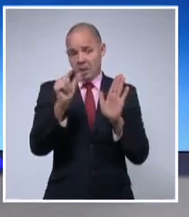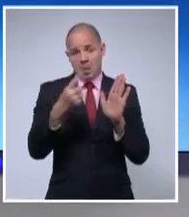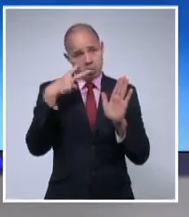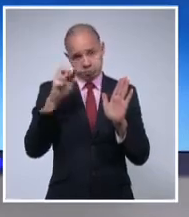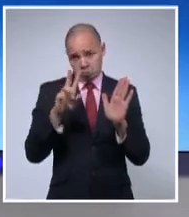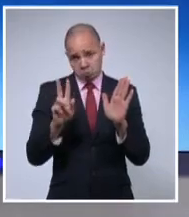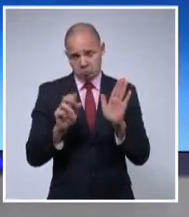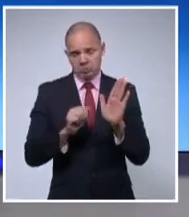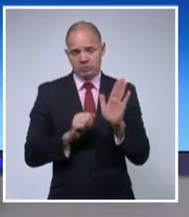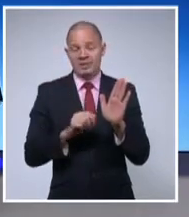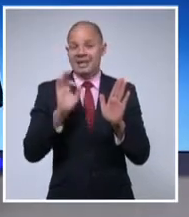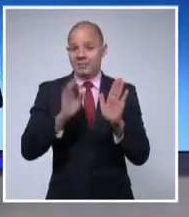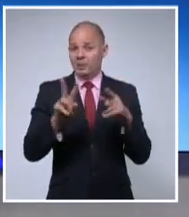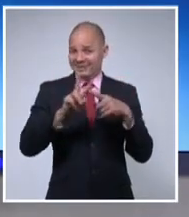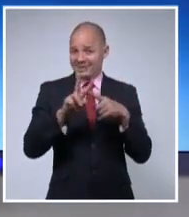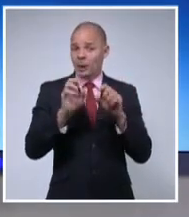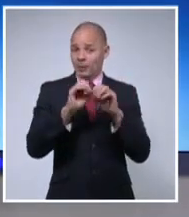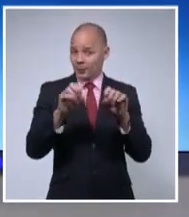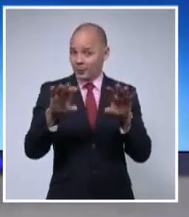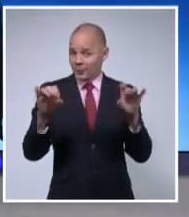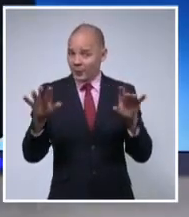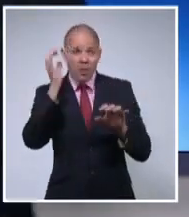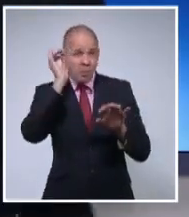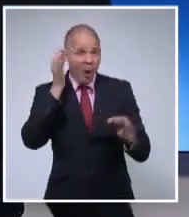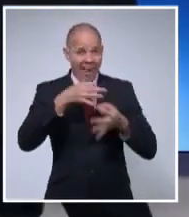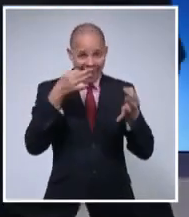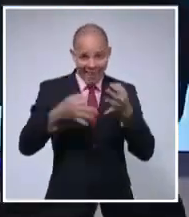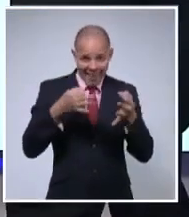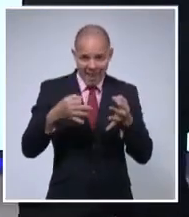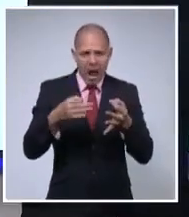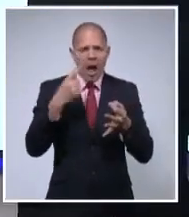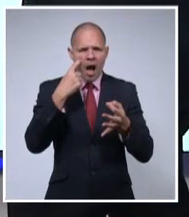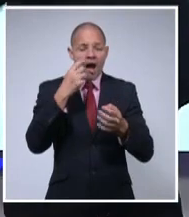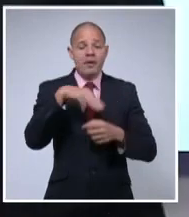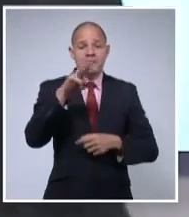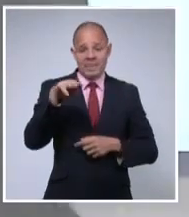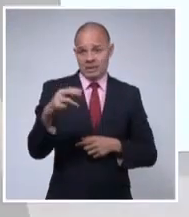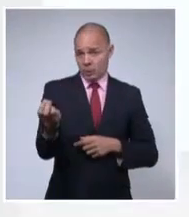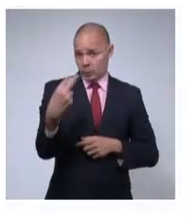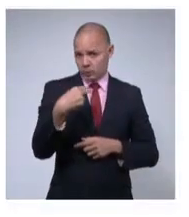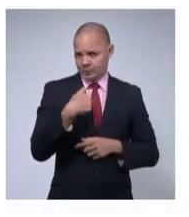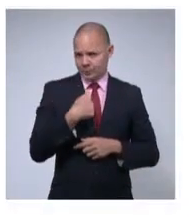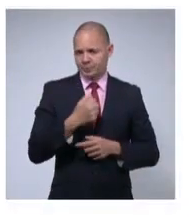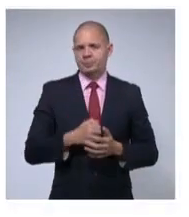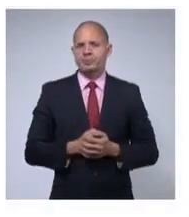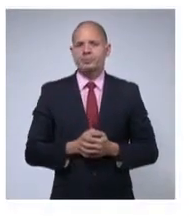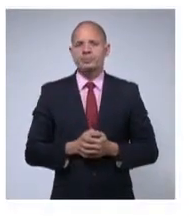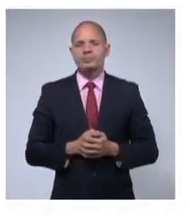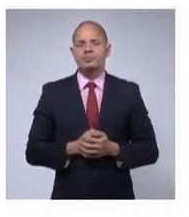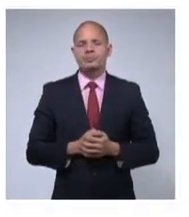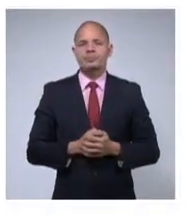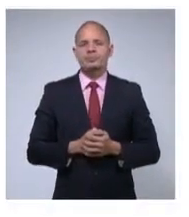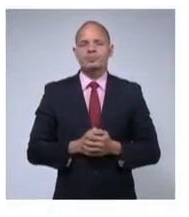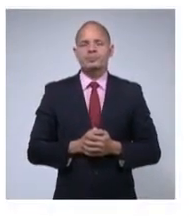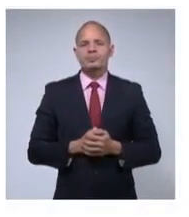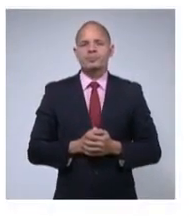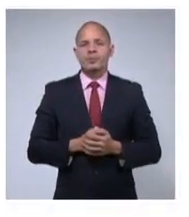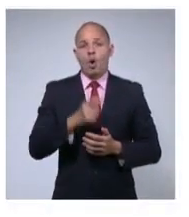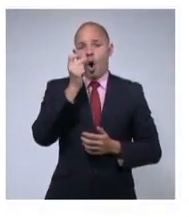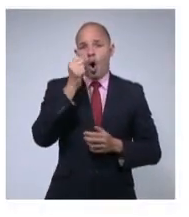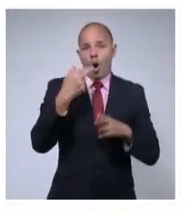los días en que esta noticia se multiplicaba en las redes. Vamos a ver el mensaje, aquí se los traigo. Iyamile o Iyamil Matos